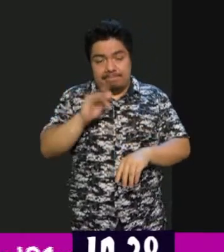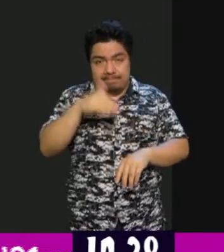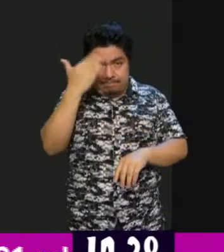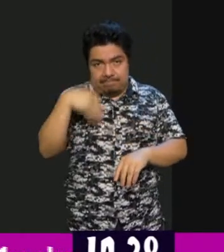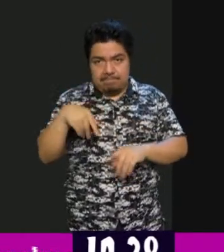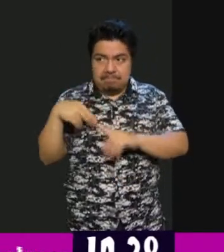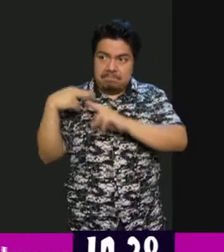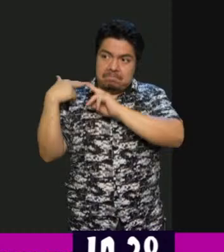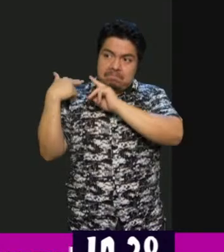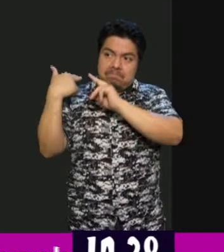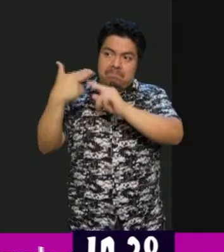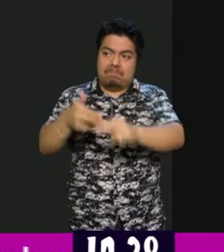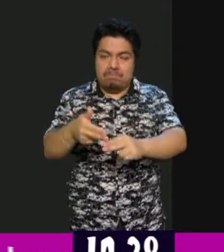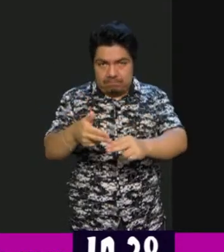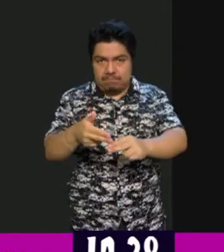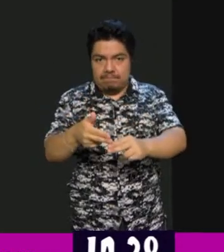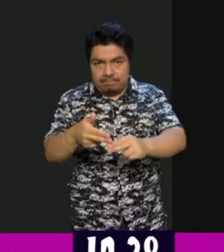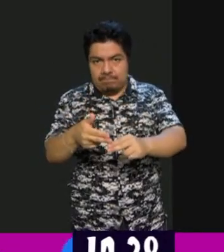pues una larga